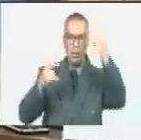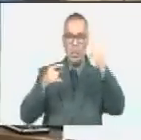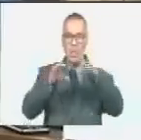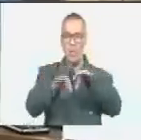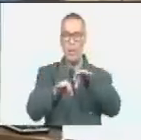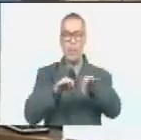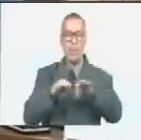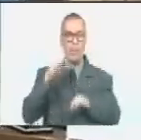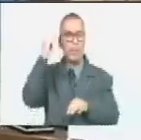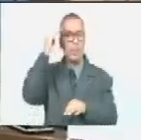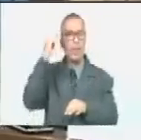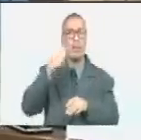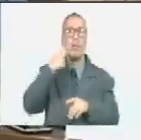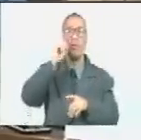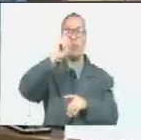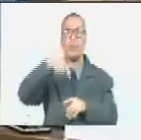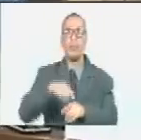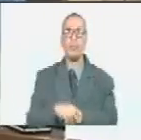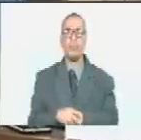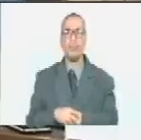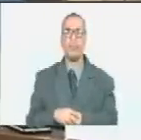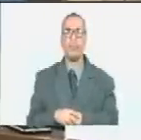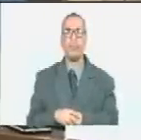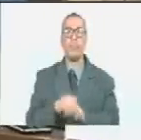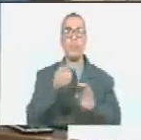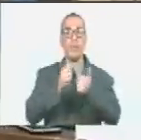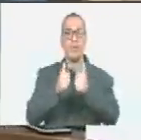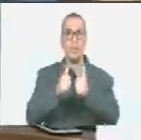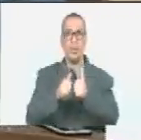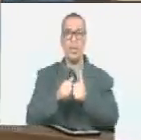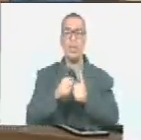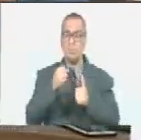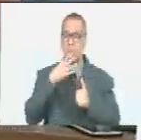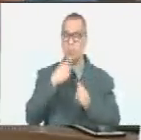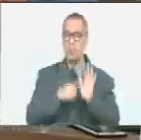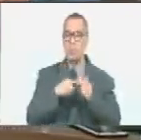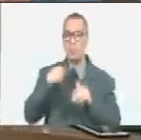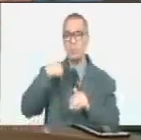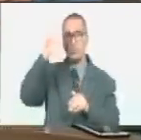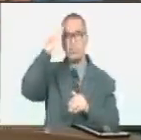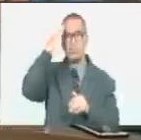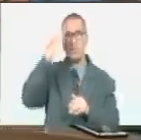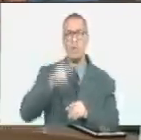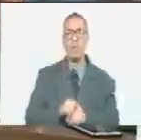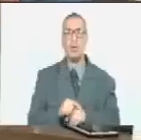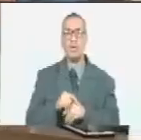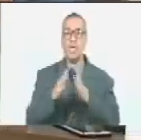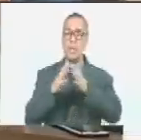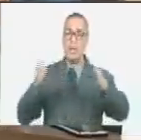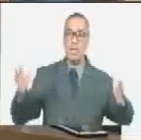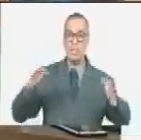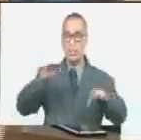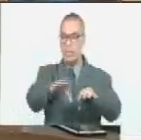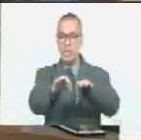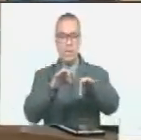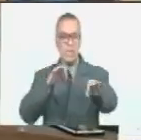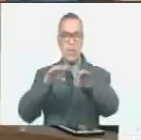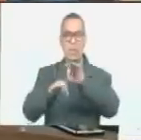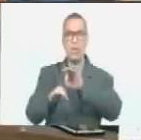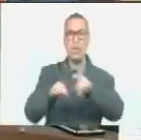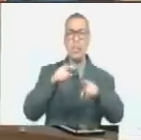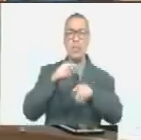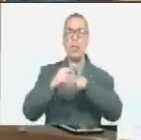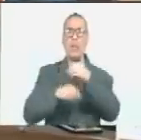también incluso en de forma terapéutica. Nada más grande que el ajedrez si